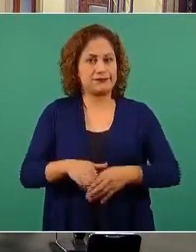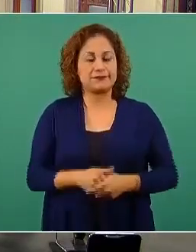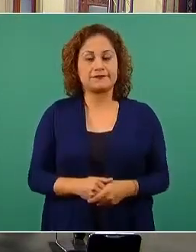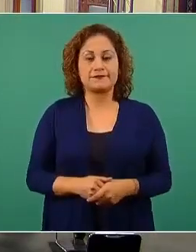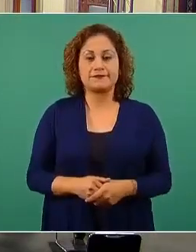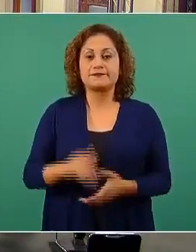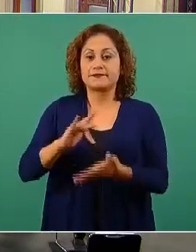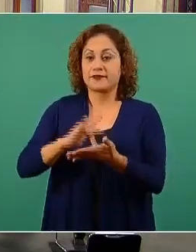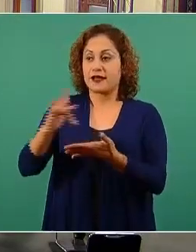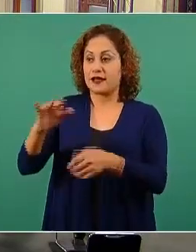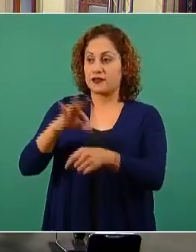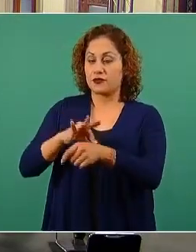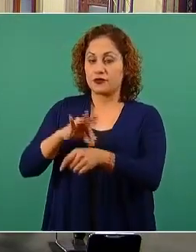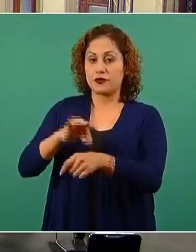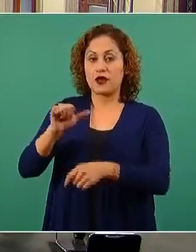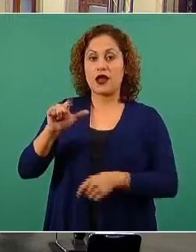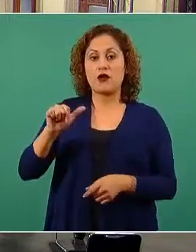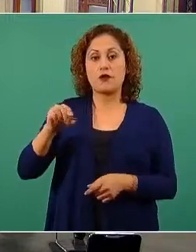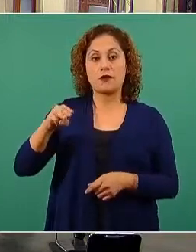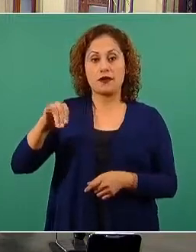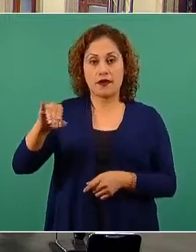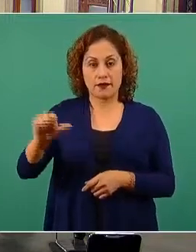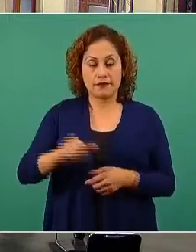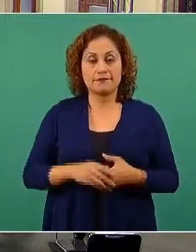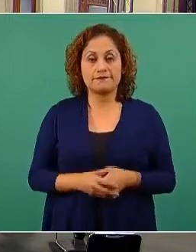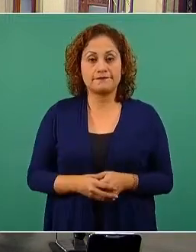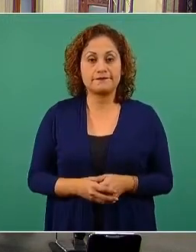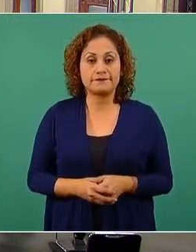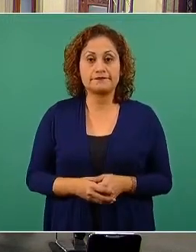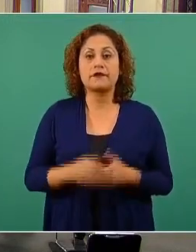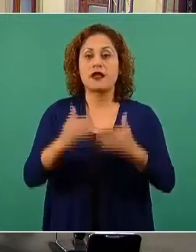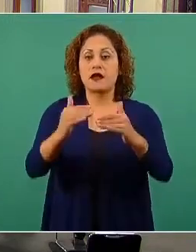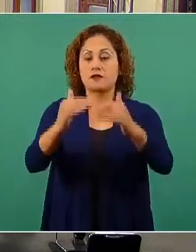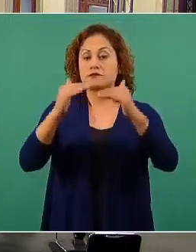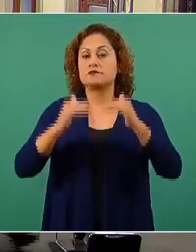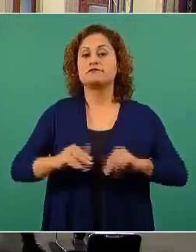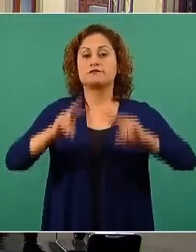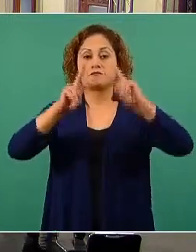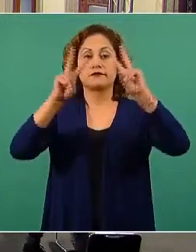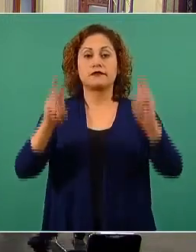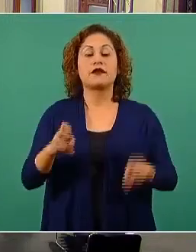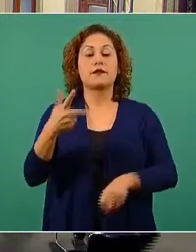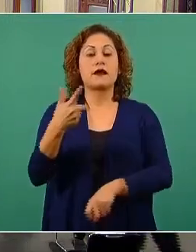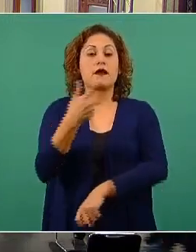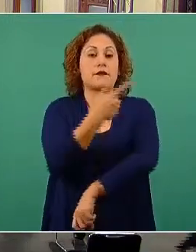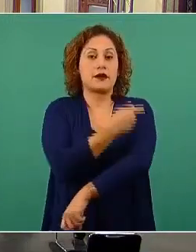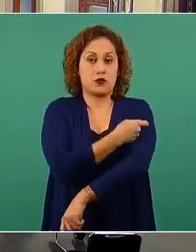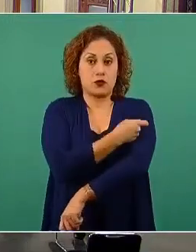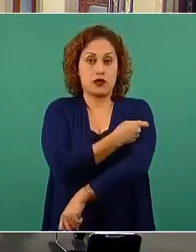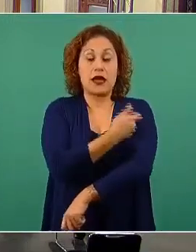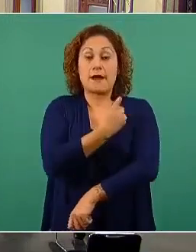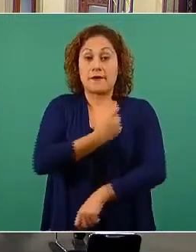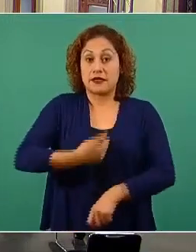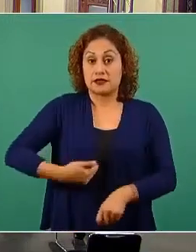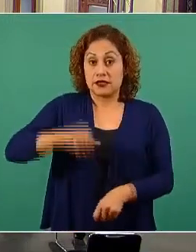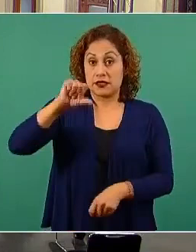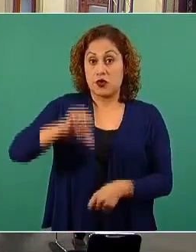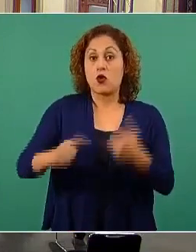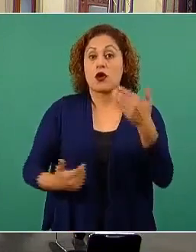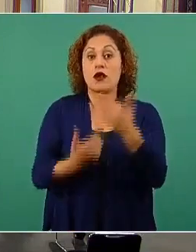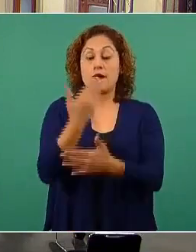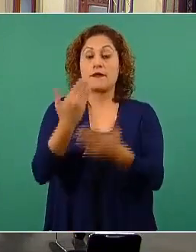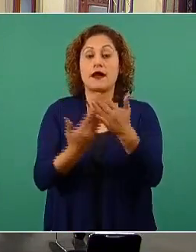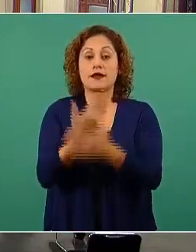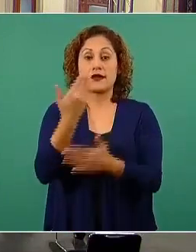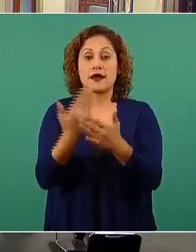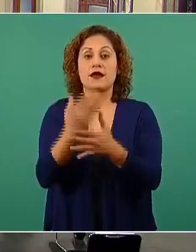Gracias, doctor José Luis Salomía. Vamos a hablar de vacunas. El presidente ya esta misma mañana nos habló de